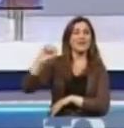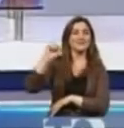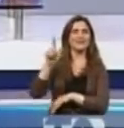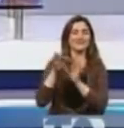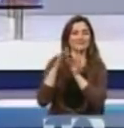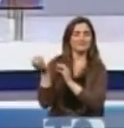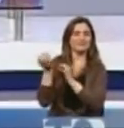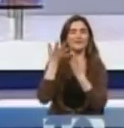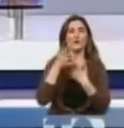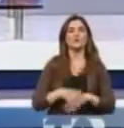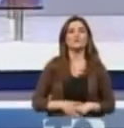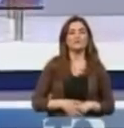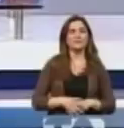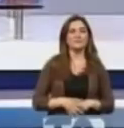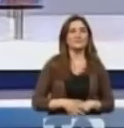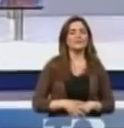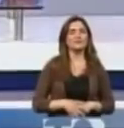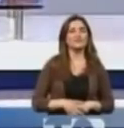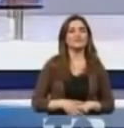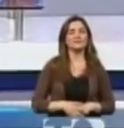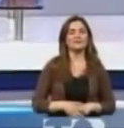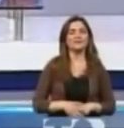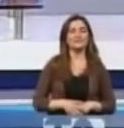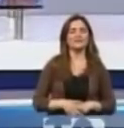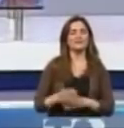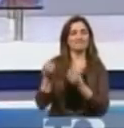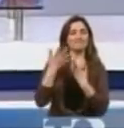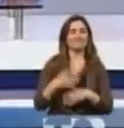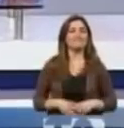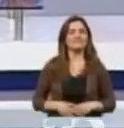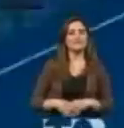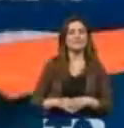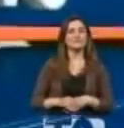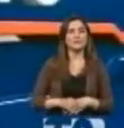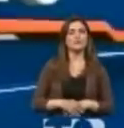nos tiene la información del movimiento a esta hora. Joana, cuéntanos, te escuchamos.